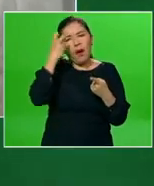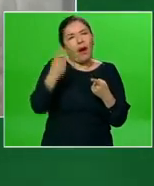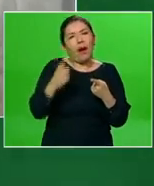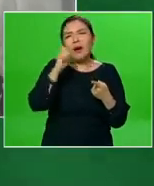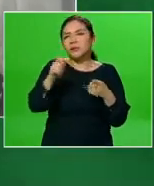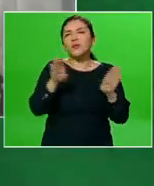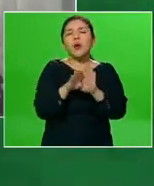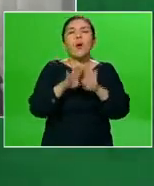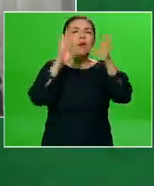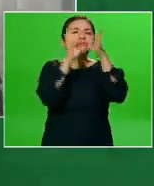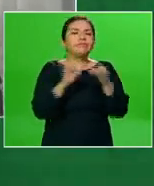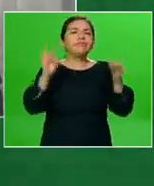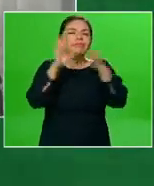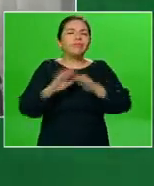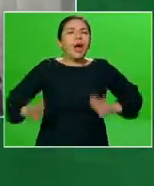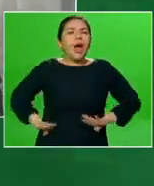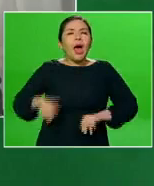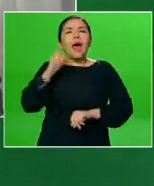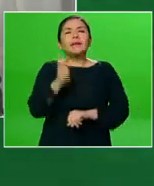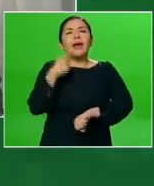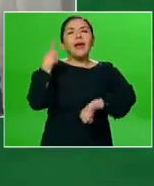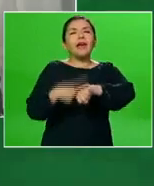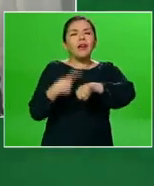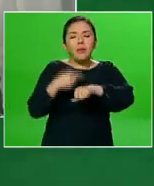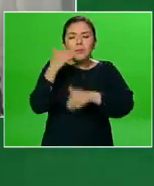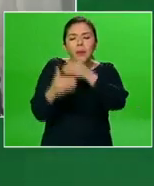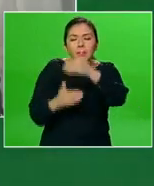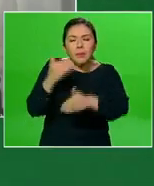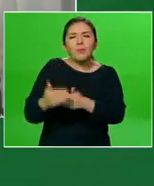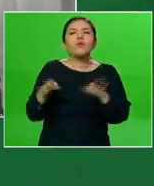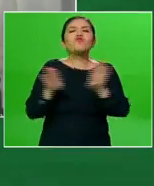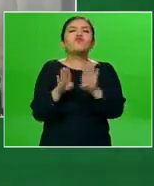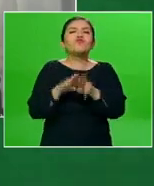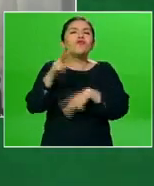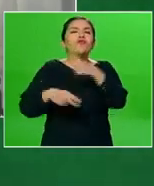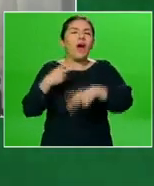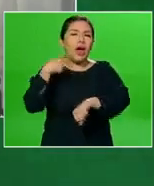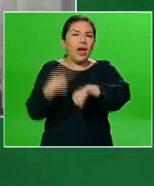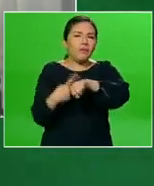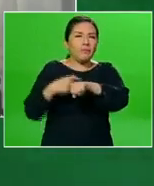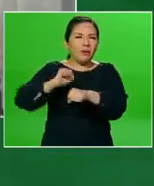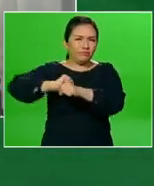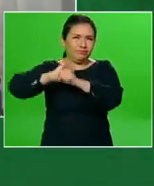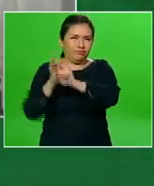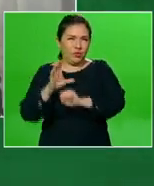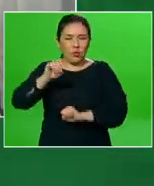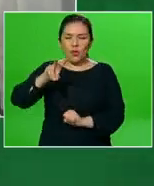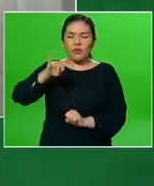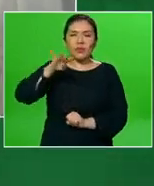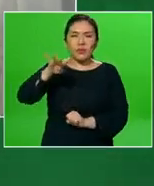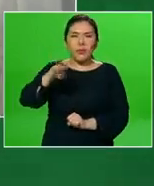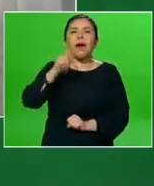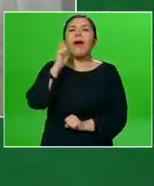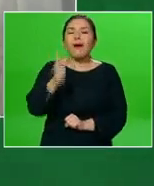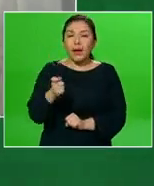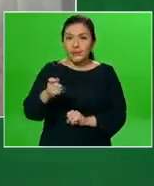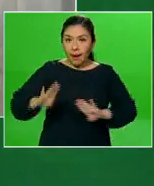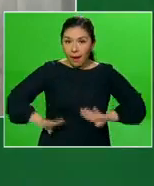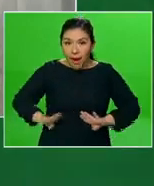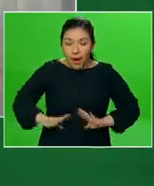actualización de la información de el avance de la pandemia causada por kobe 19